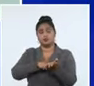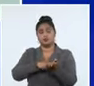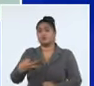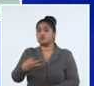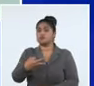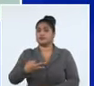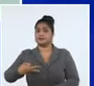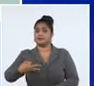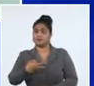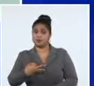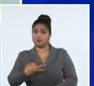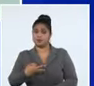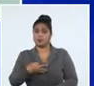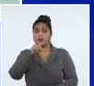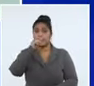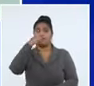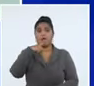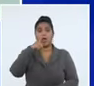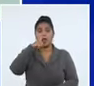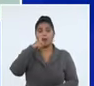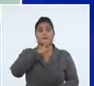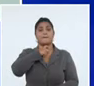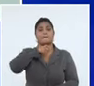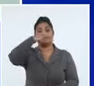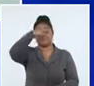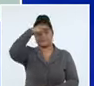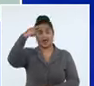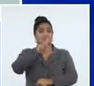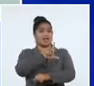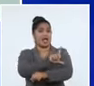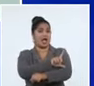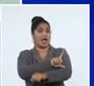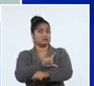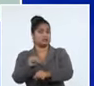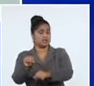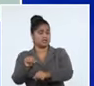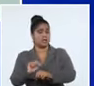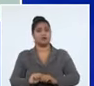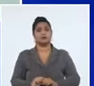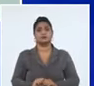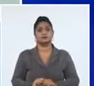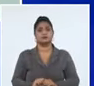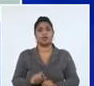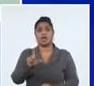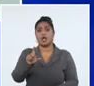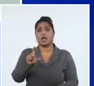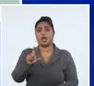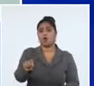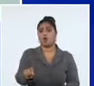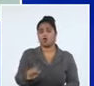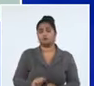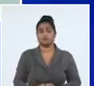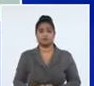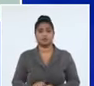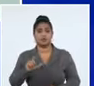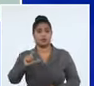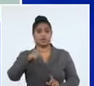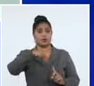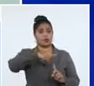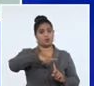de Banes, Antilla, Báguanos, Jibara, Tacocún y Cueto,